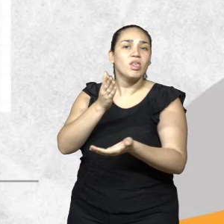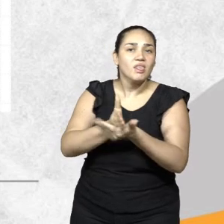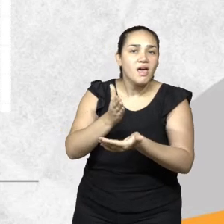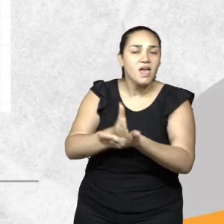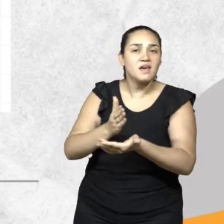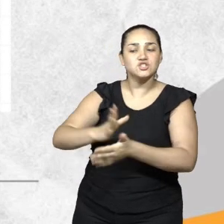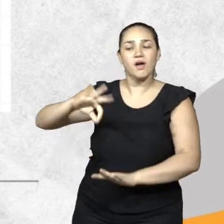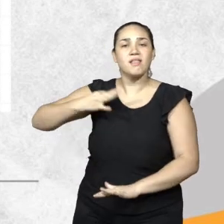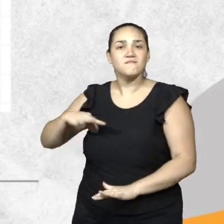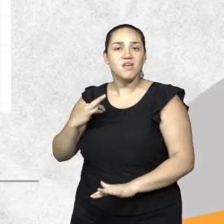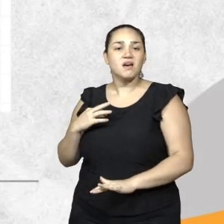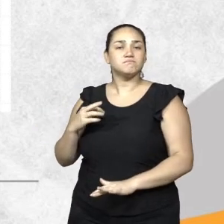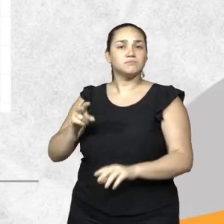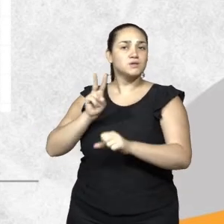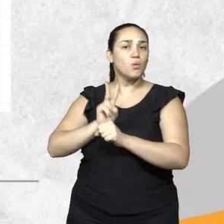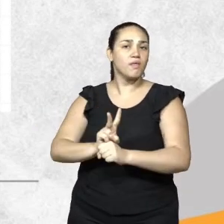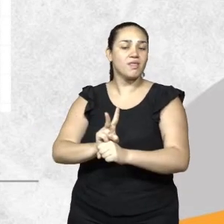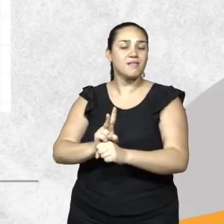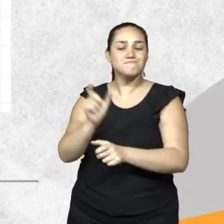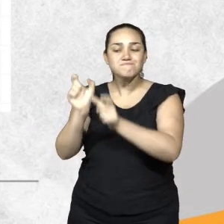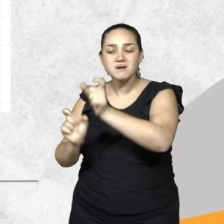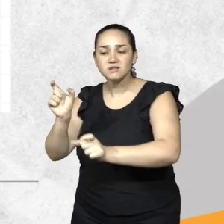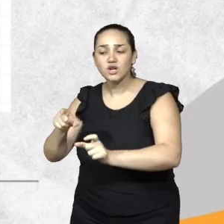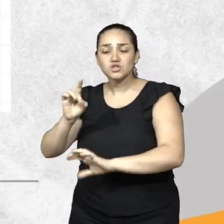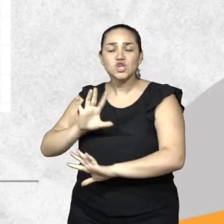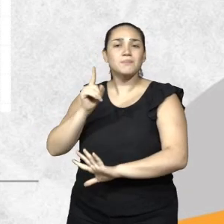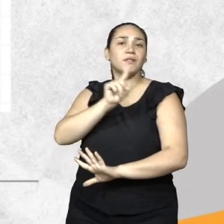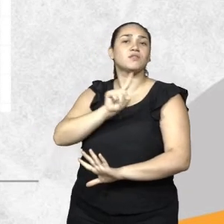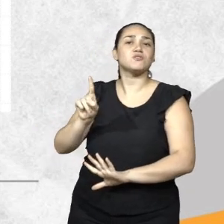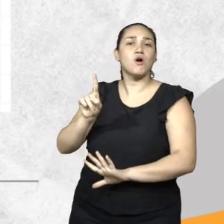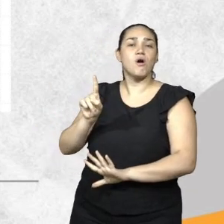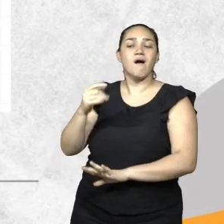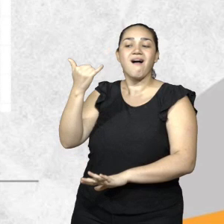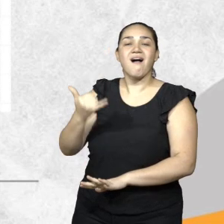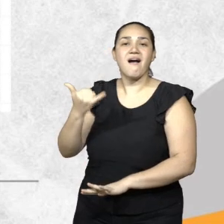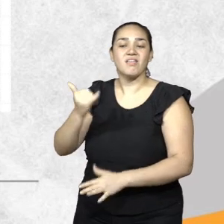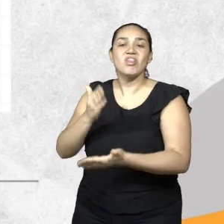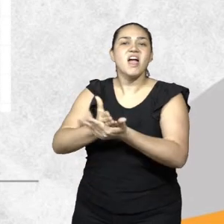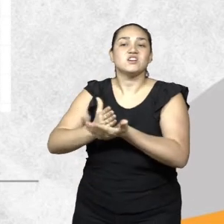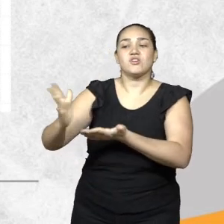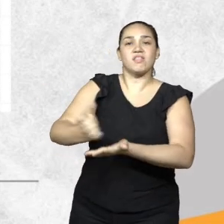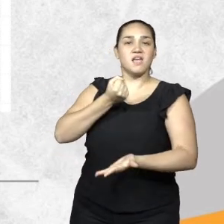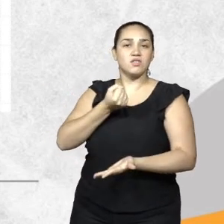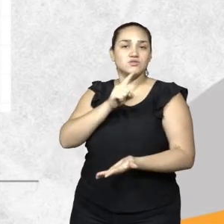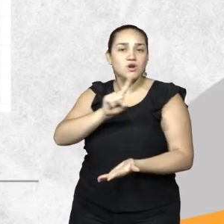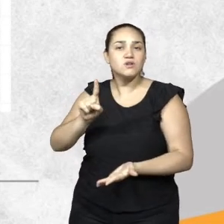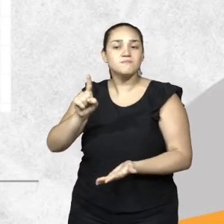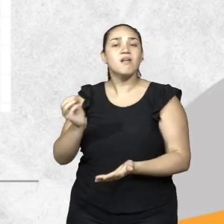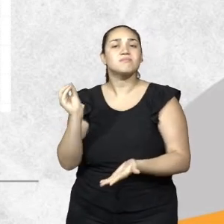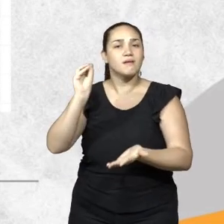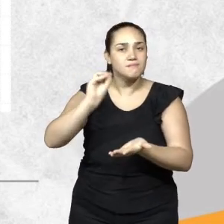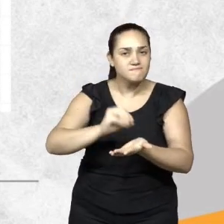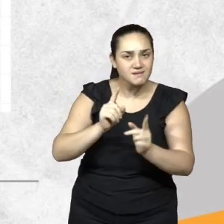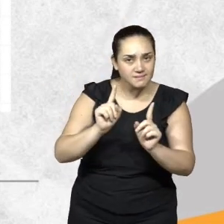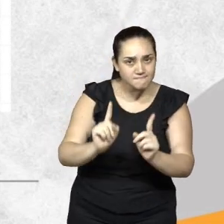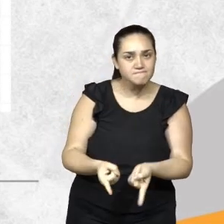la seguridad de las personas, no solo no puede considerarse la existencia de derechos adquiridos, sino que, además,